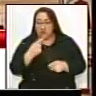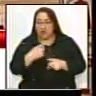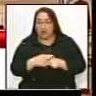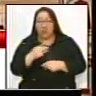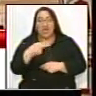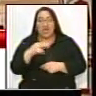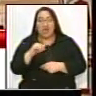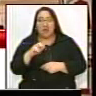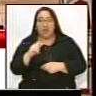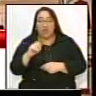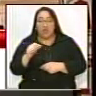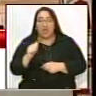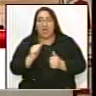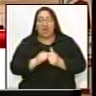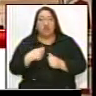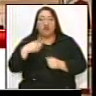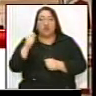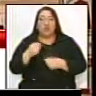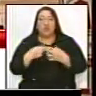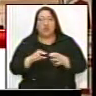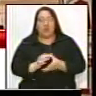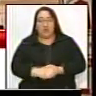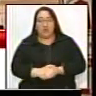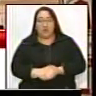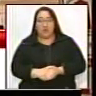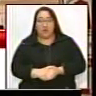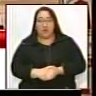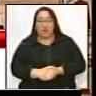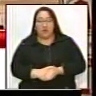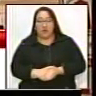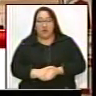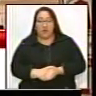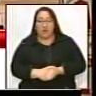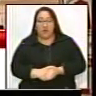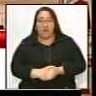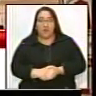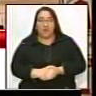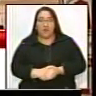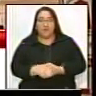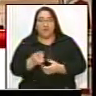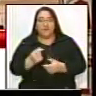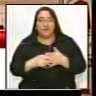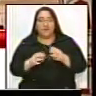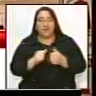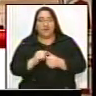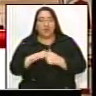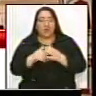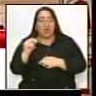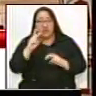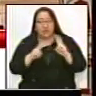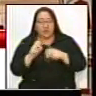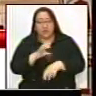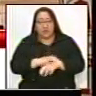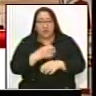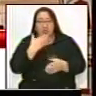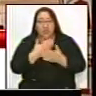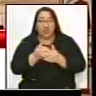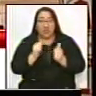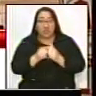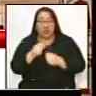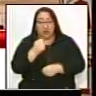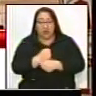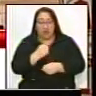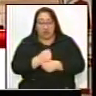hipoteca y por subasta pública. ¿Qué es eso que vaya como investigación, doctora? Gracias a su gestión de